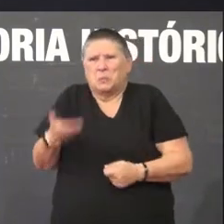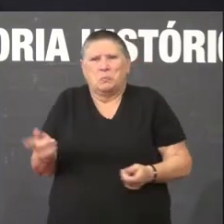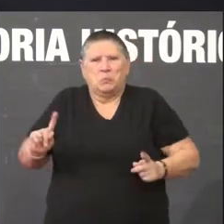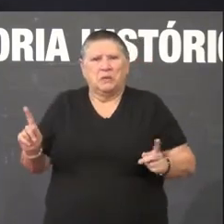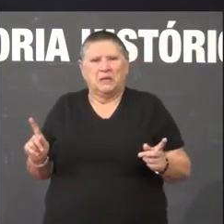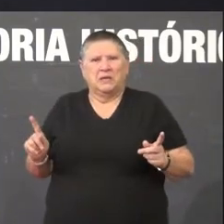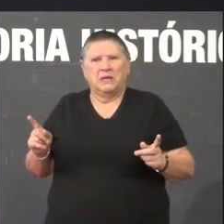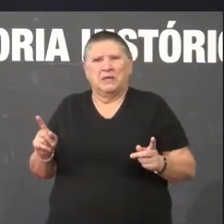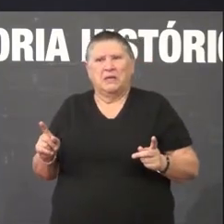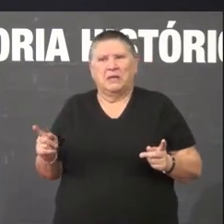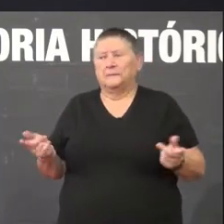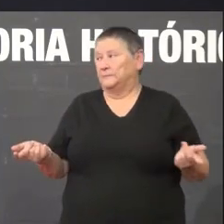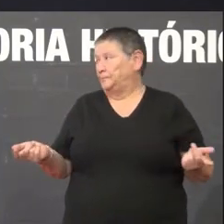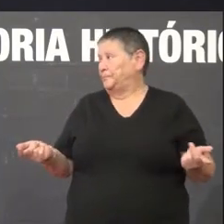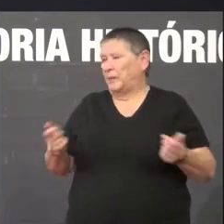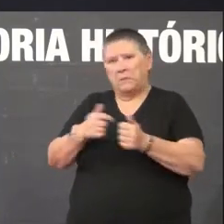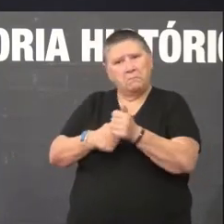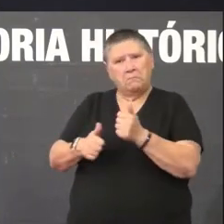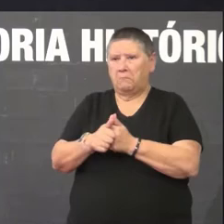mar. Bueno,